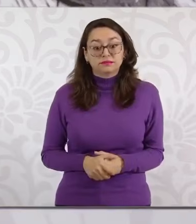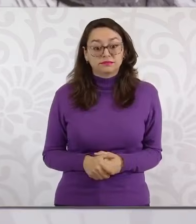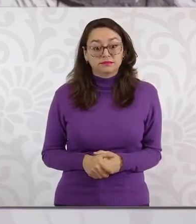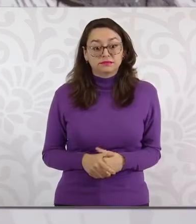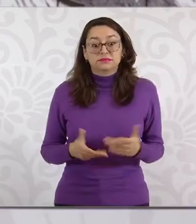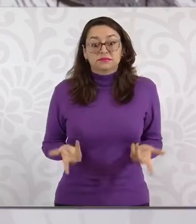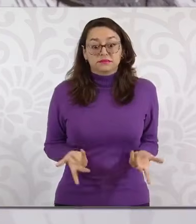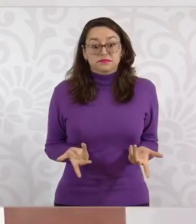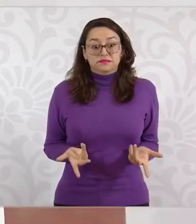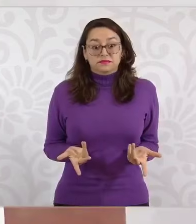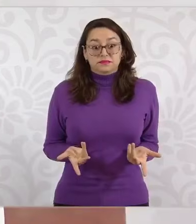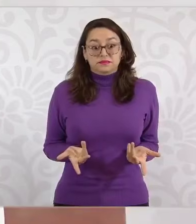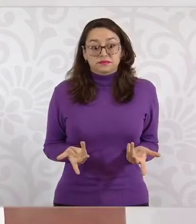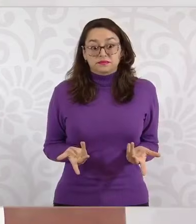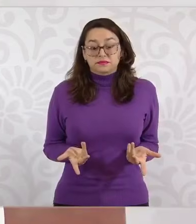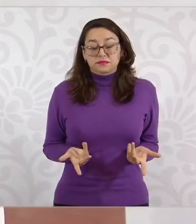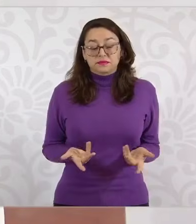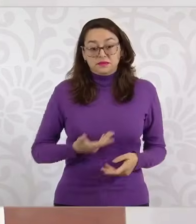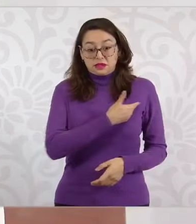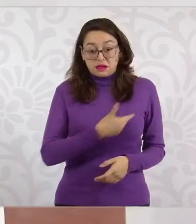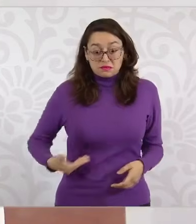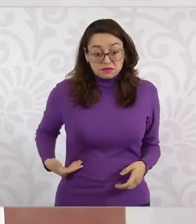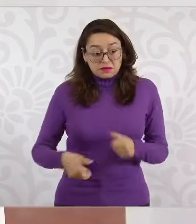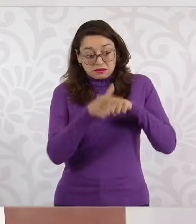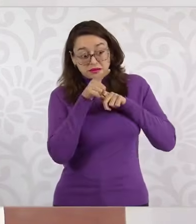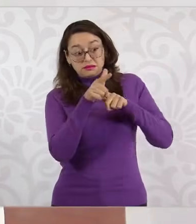Y la revocación de mandato tiene que ver con si